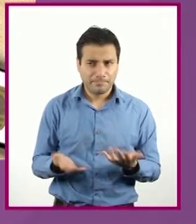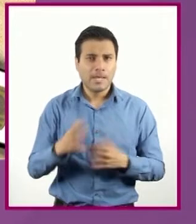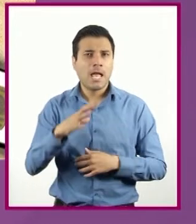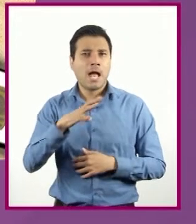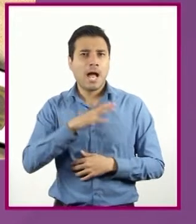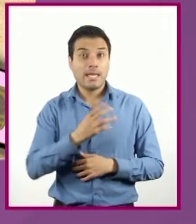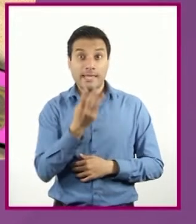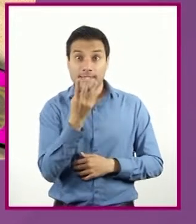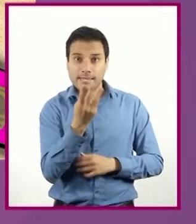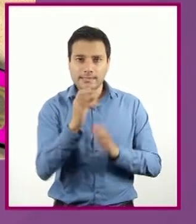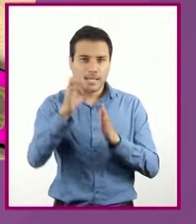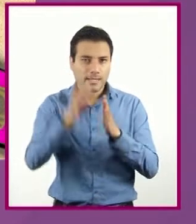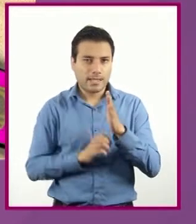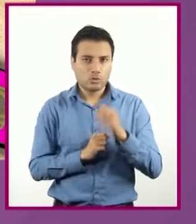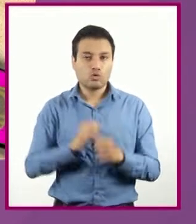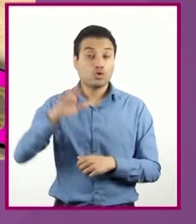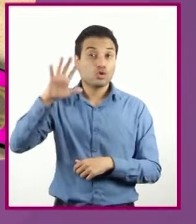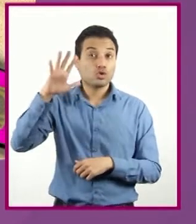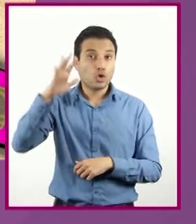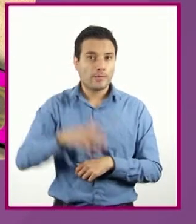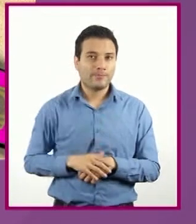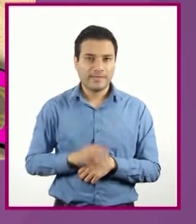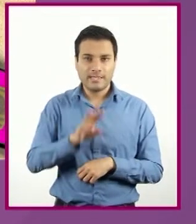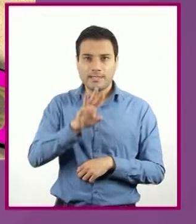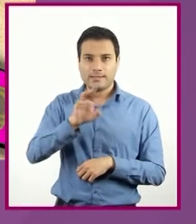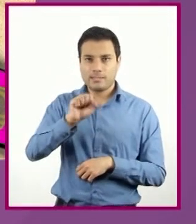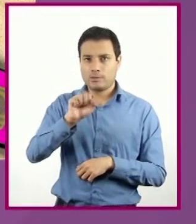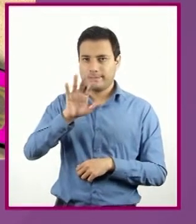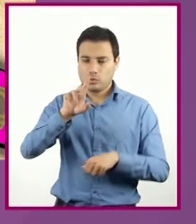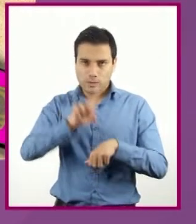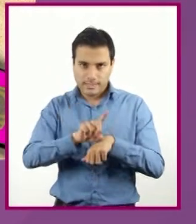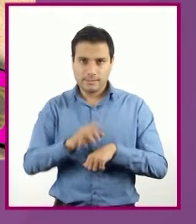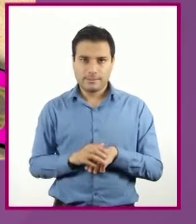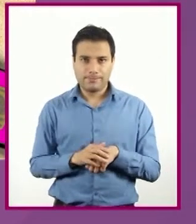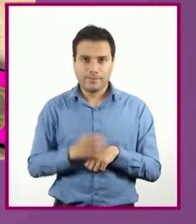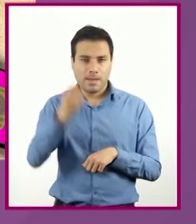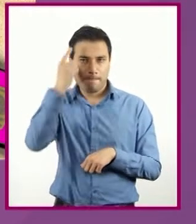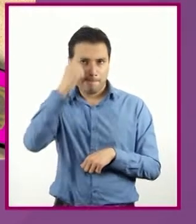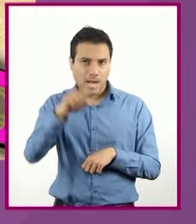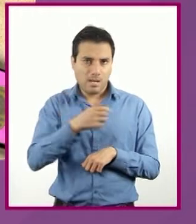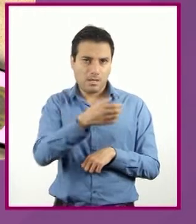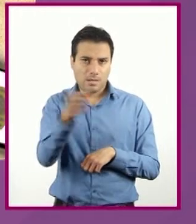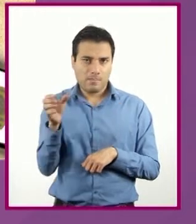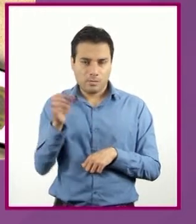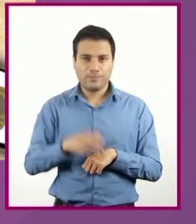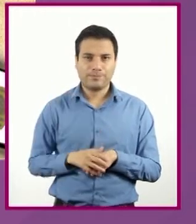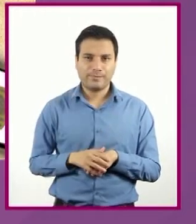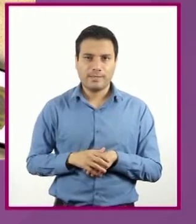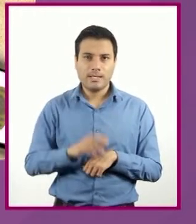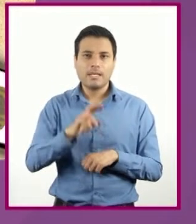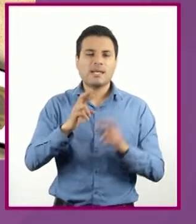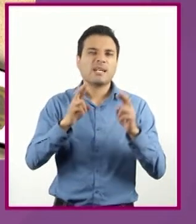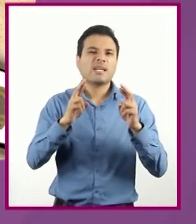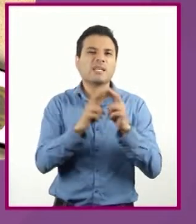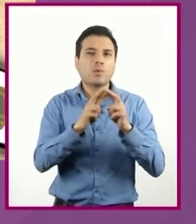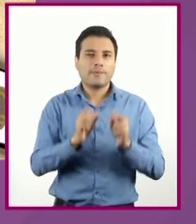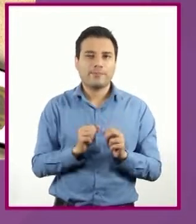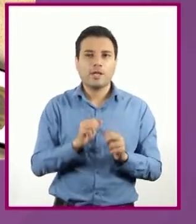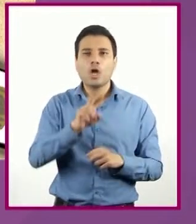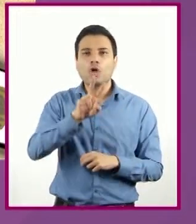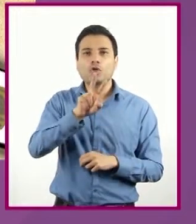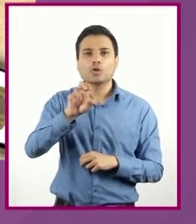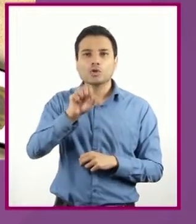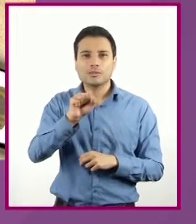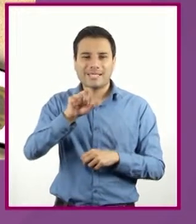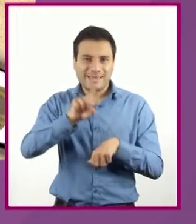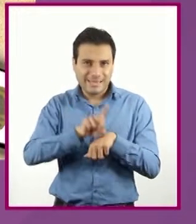3 calendarios: el solar, de 365 días para los ciclos agrícolas, el ritual, de 260